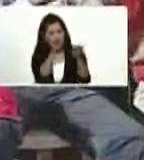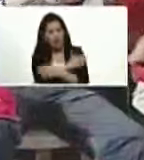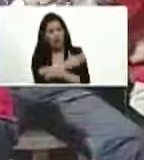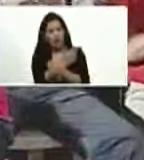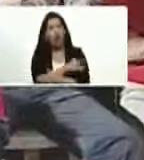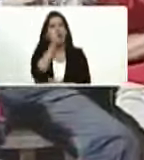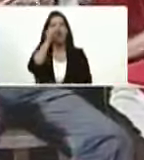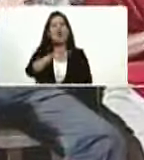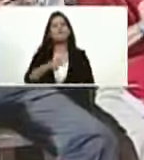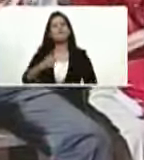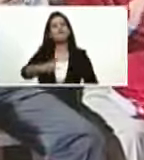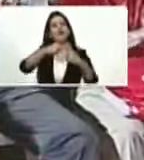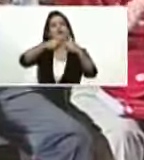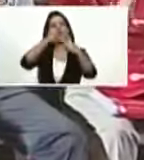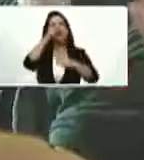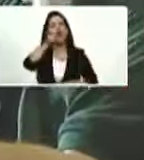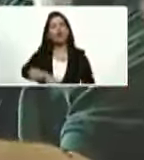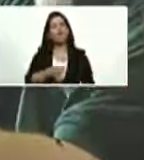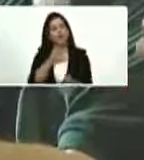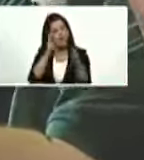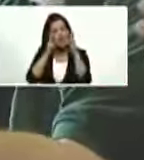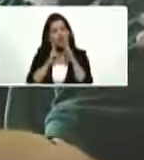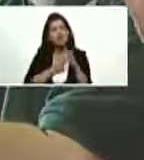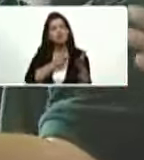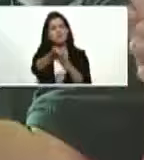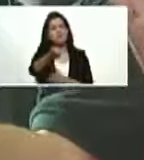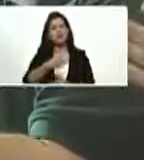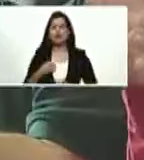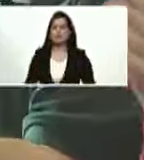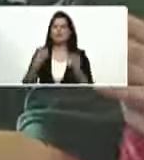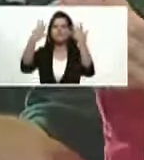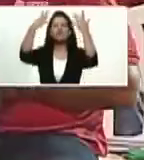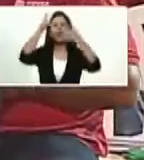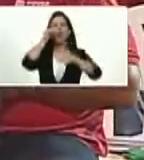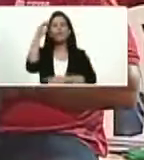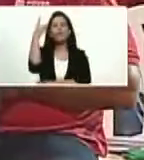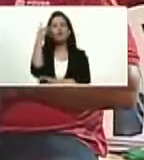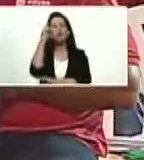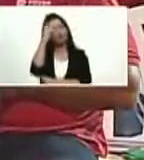valentía, su honestidad. ¡Que viva Evo Morales!